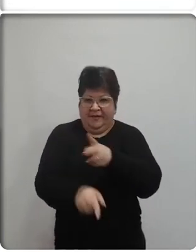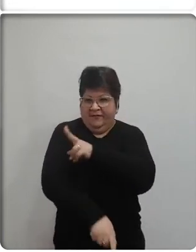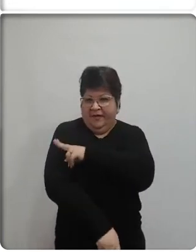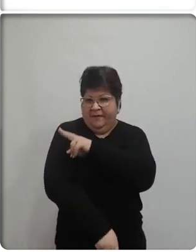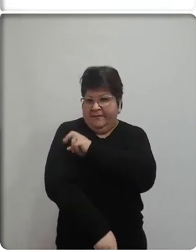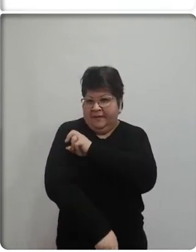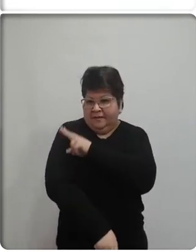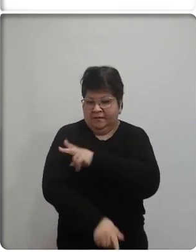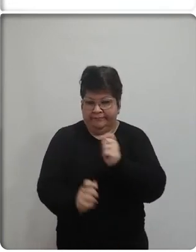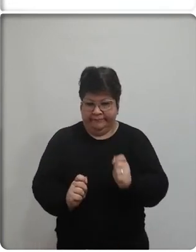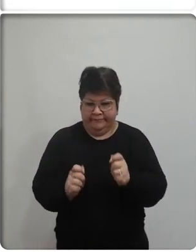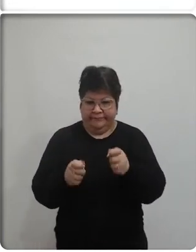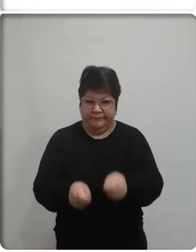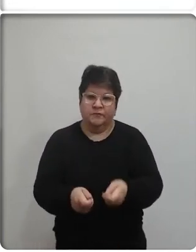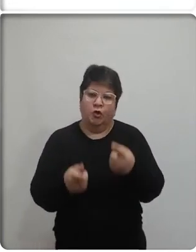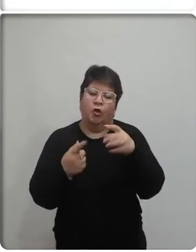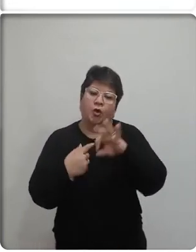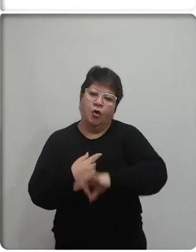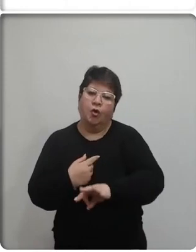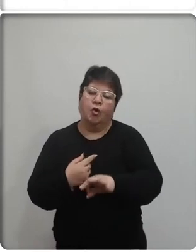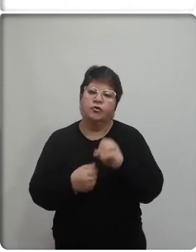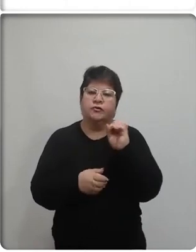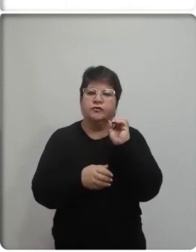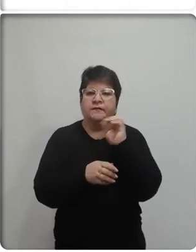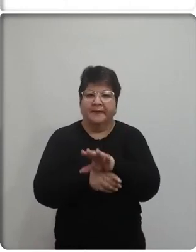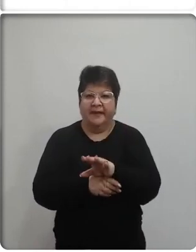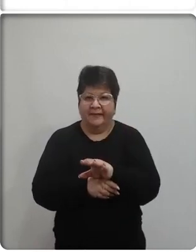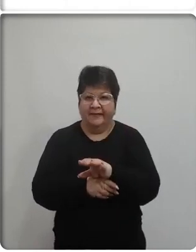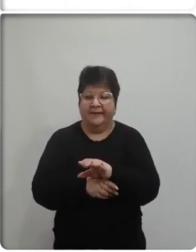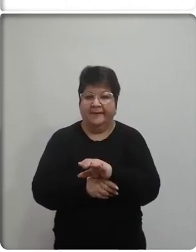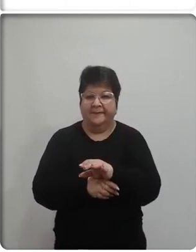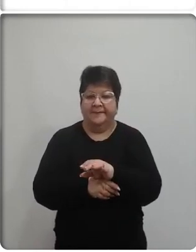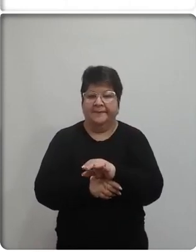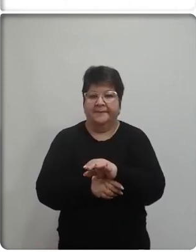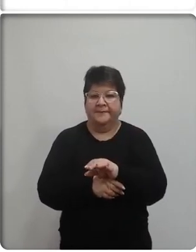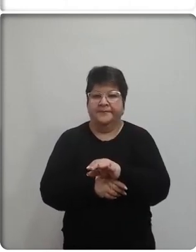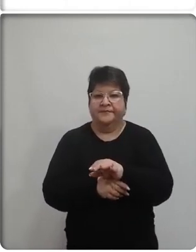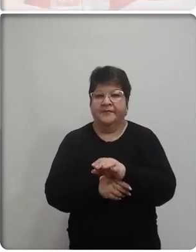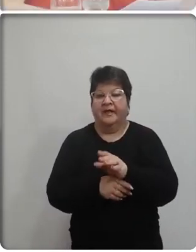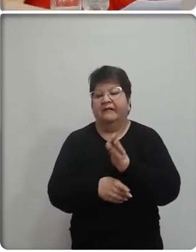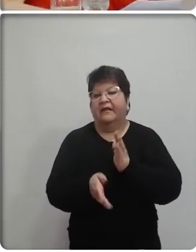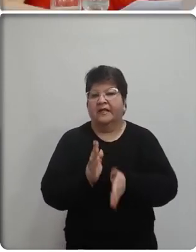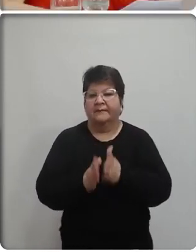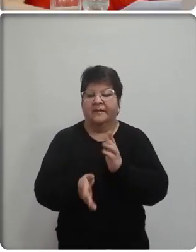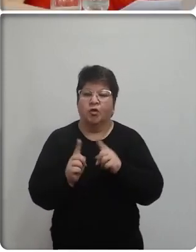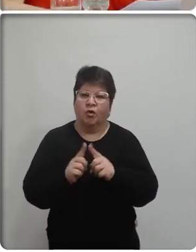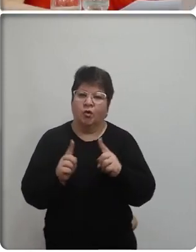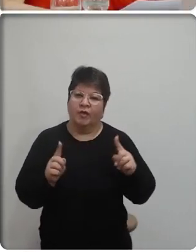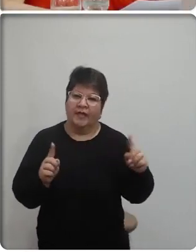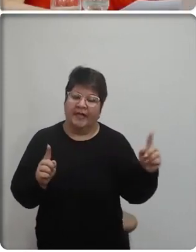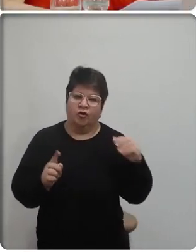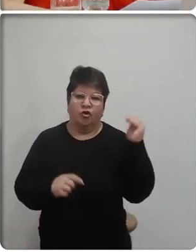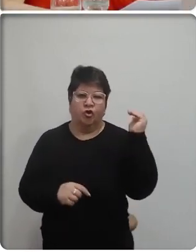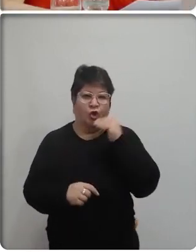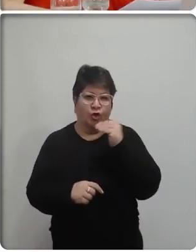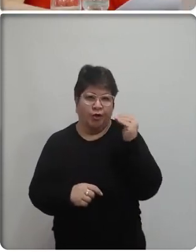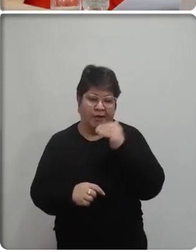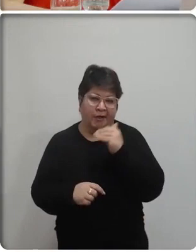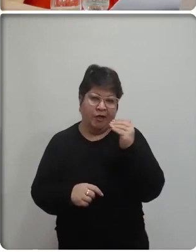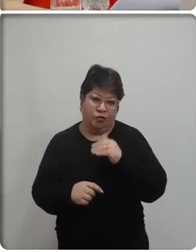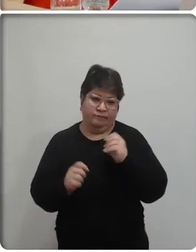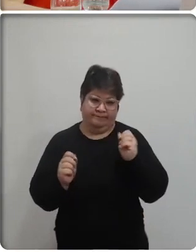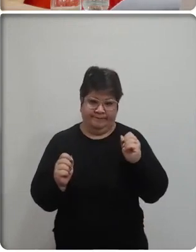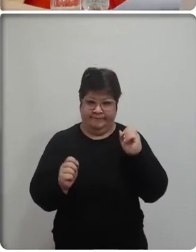como todo lo que es enviado mediante de lo que forma parte del tratamiento prolongado mediante el correo al domicilio del